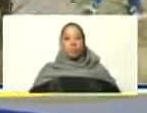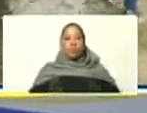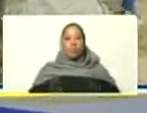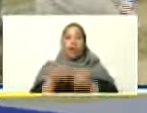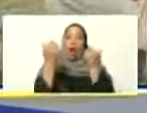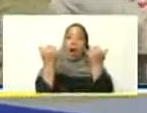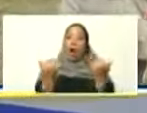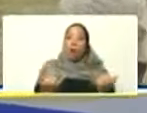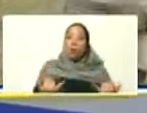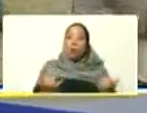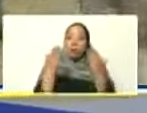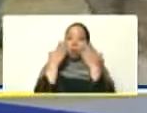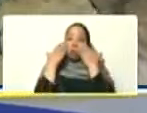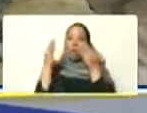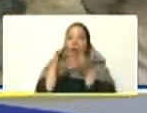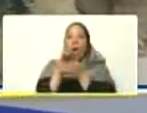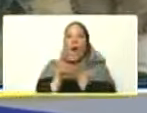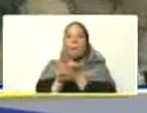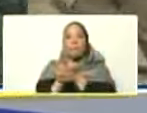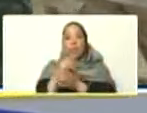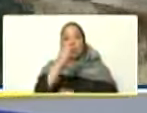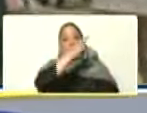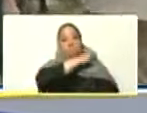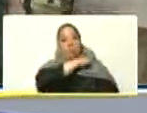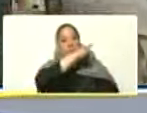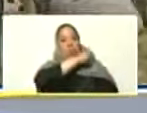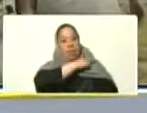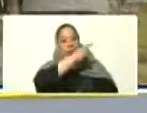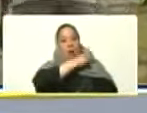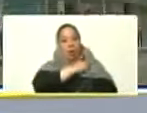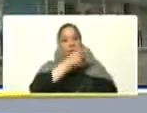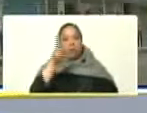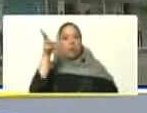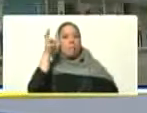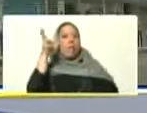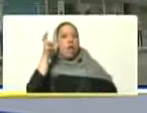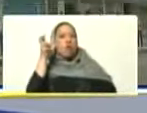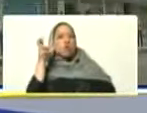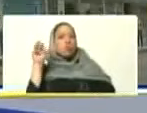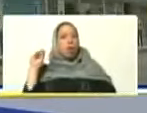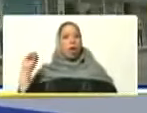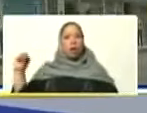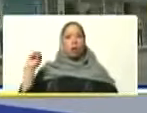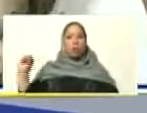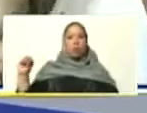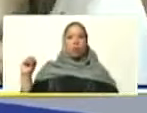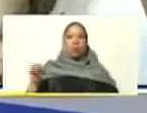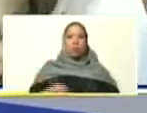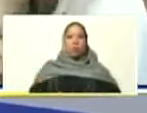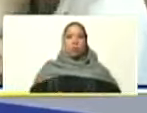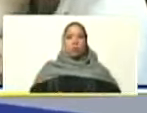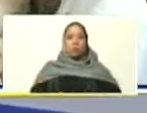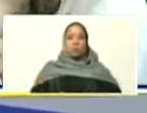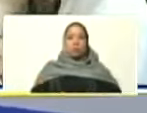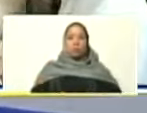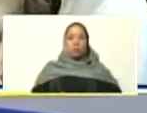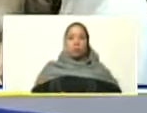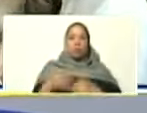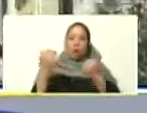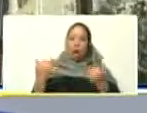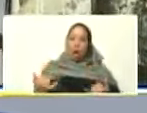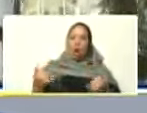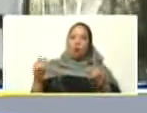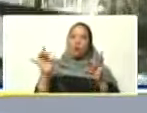Ahora tenemos un pase a Vladimir Padrino. Atención, Padrino, si me escucha. Atención, no, todavía no. Digo que ahora viene un